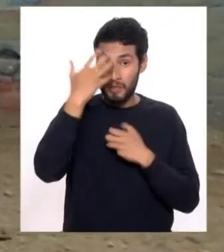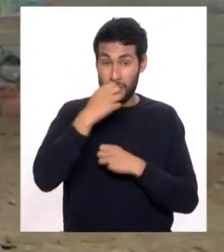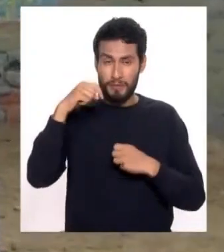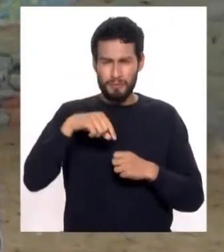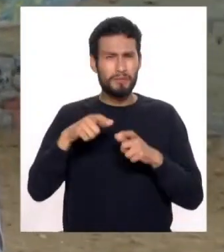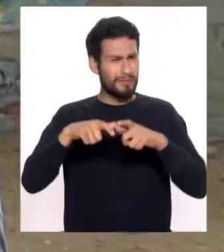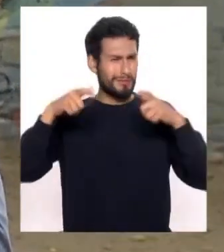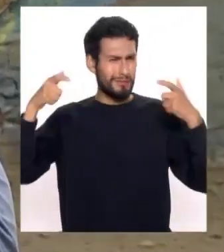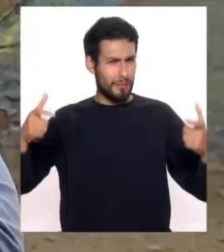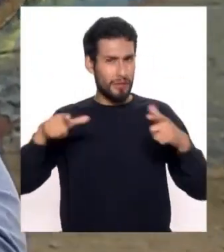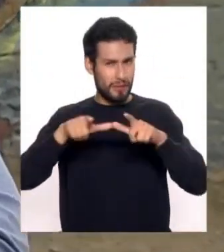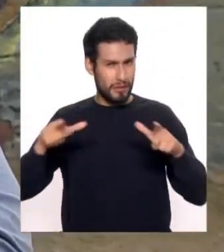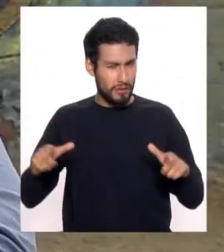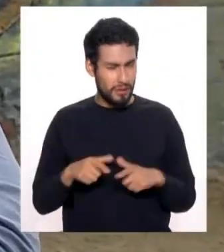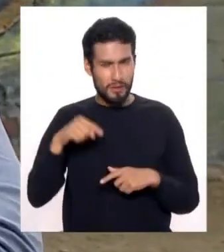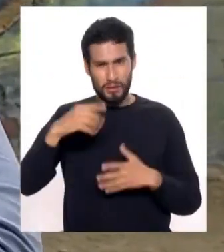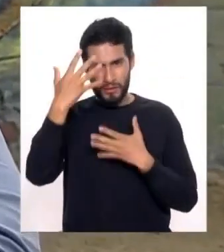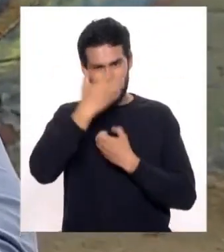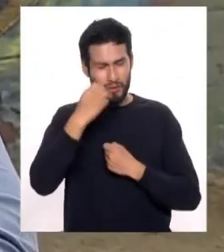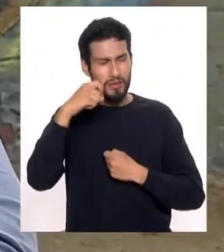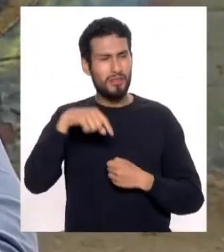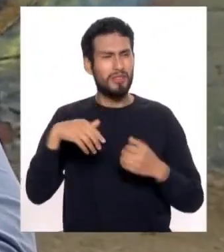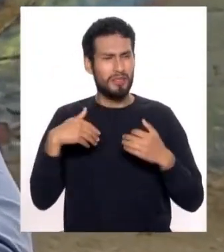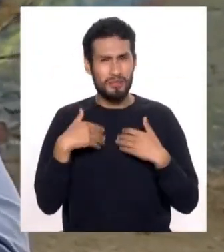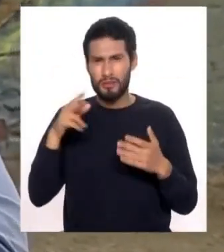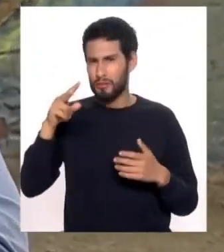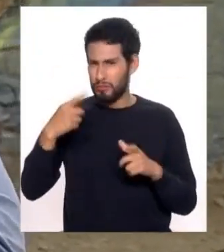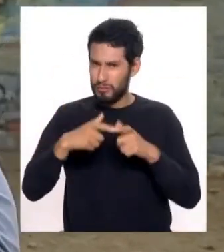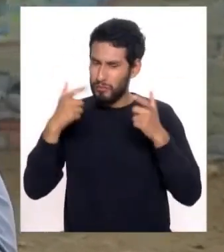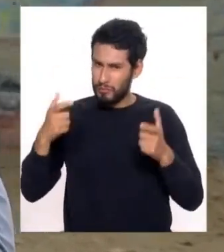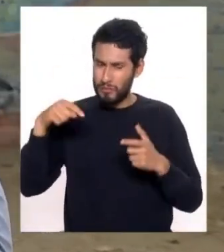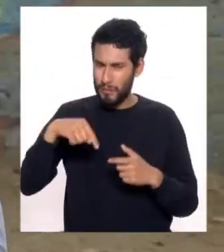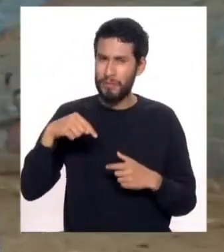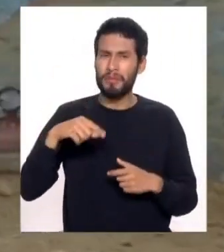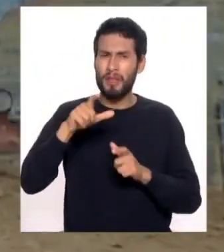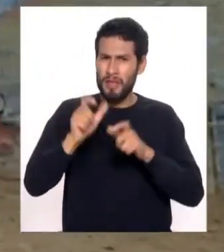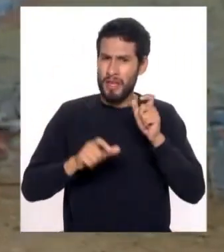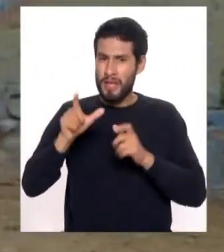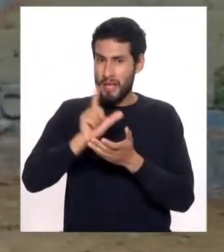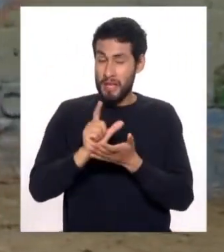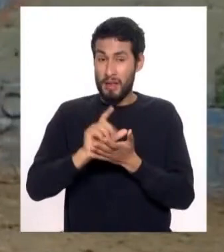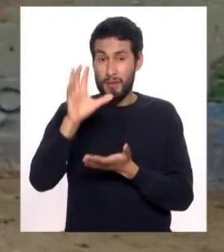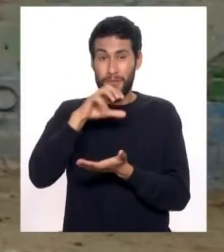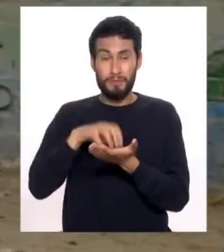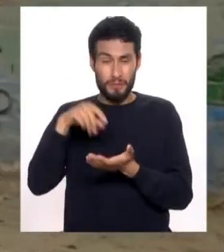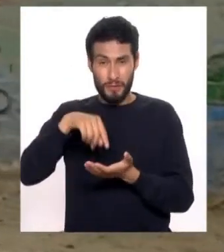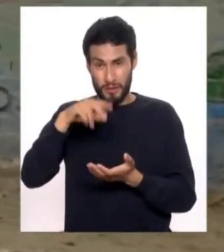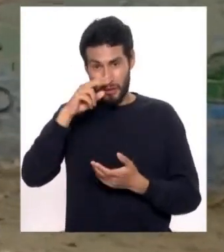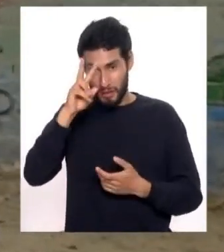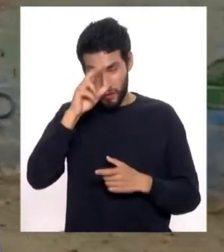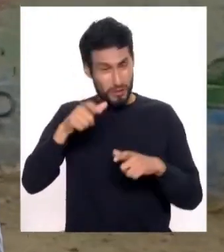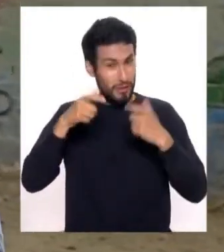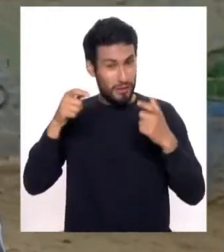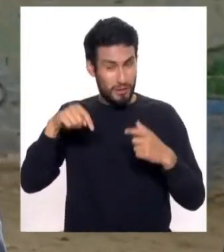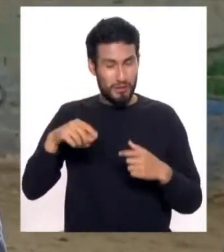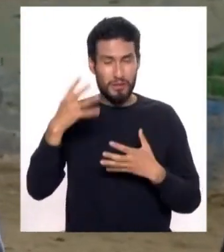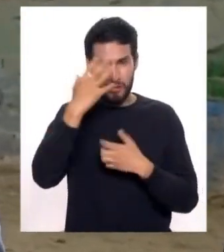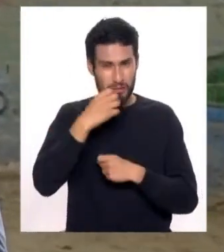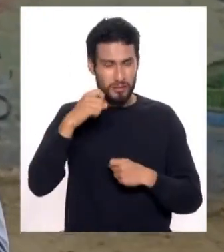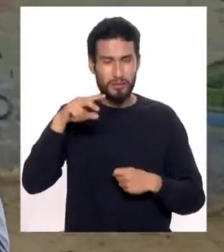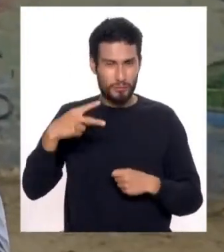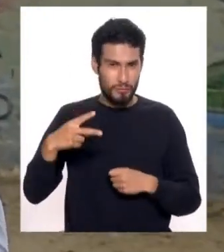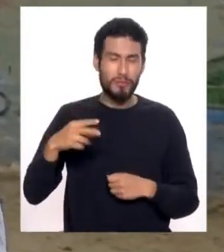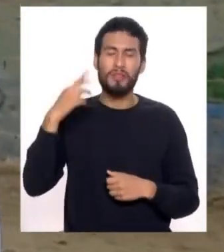bastante extenso. Es un distrito que es el segundo más grande de población de Lima Metropolitana y del Perú. Entonces, por ese motivo